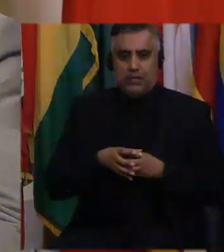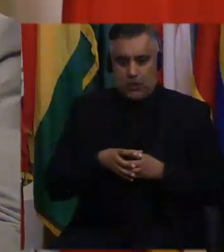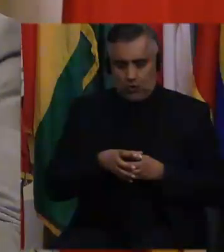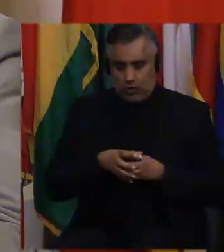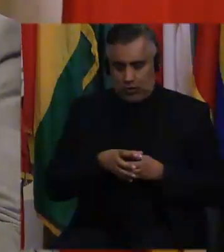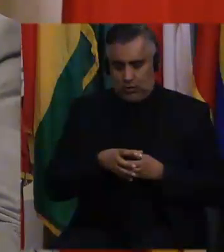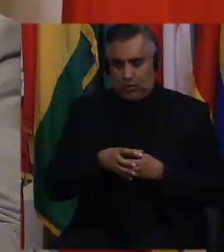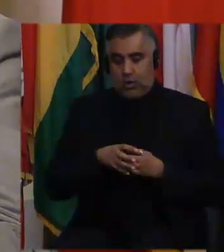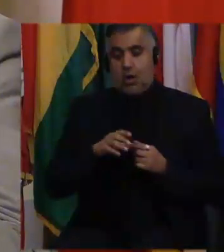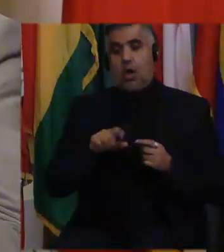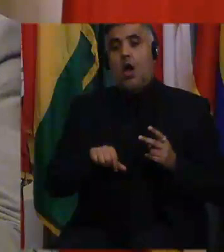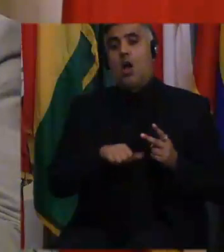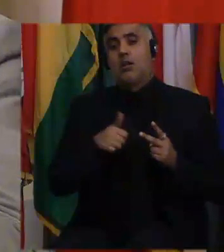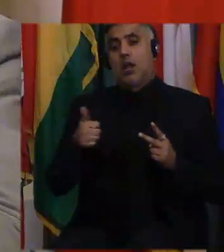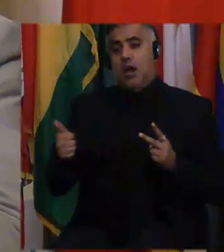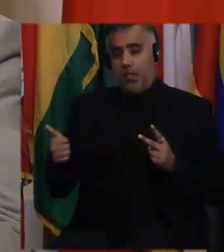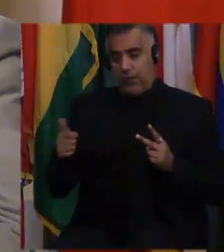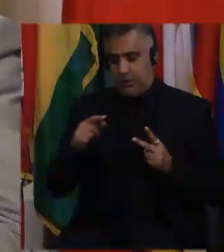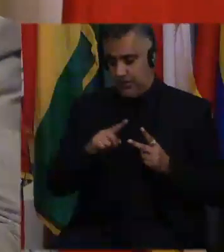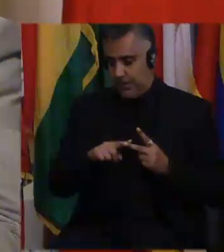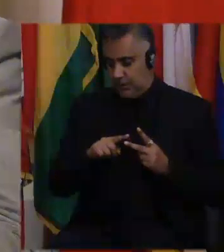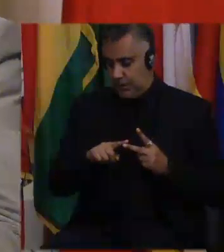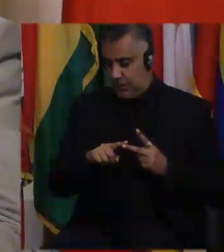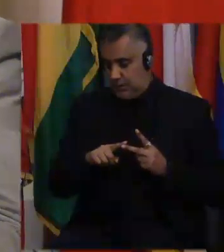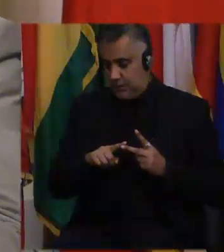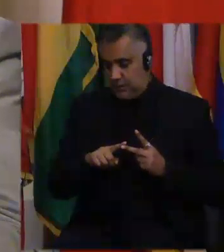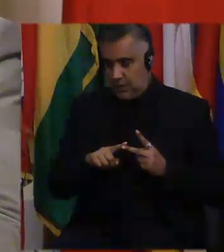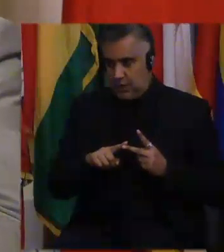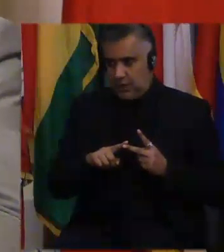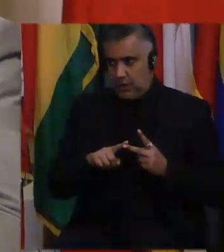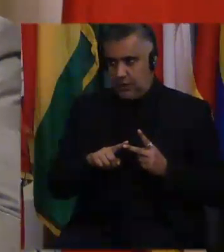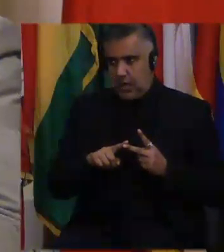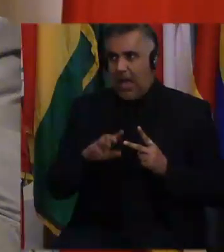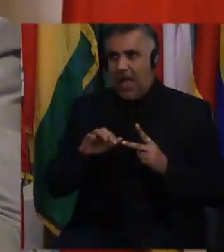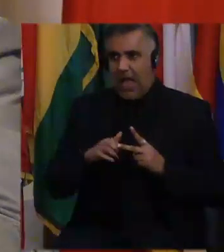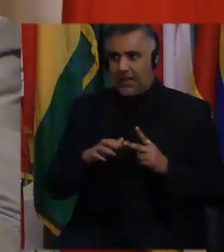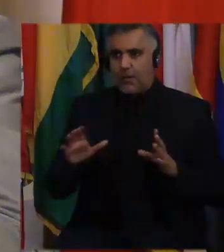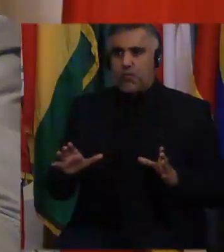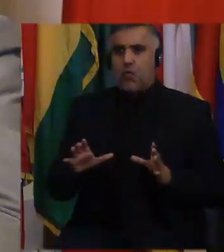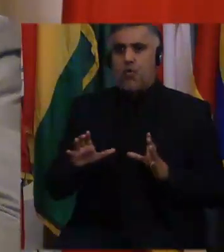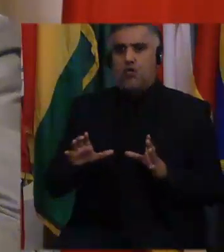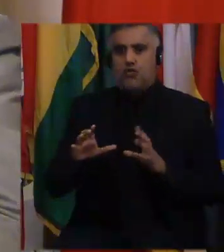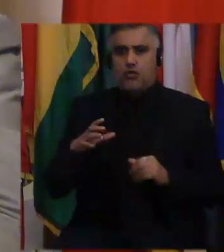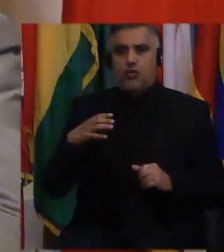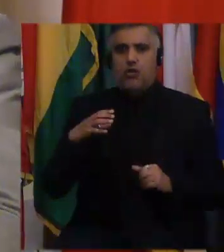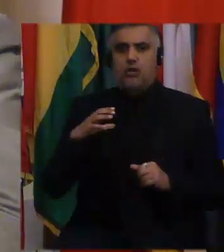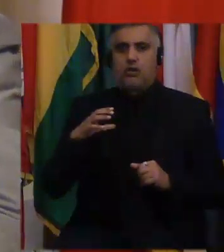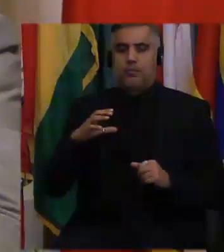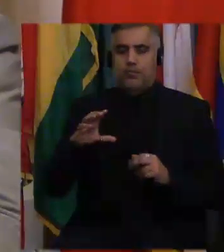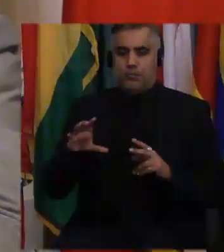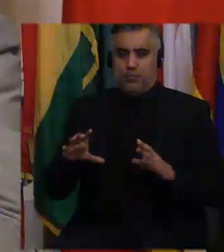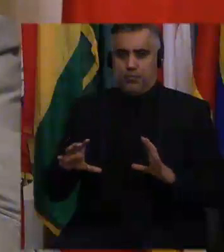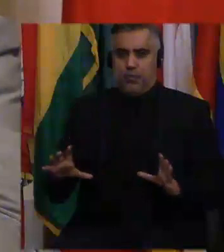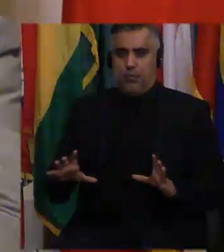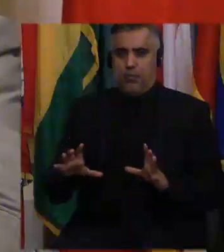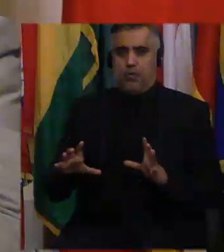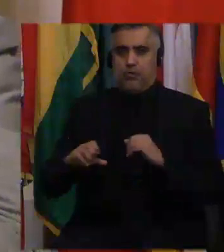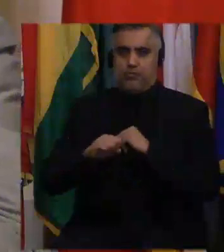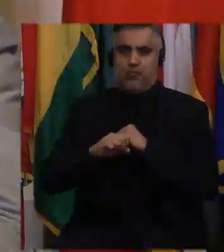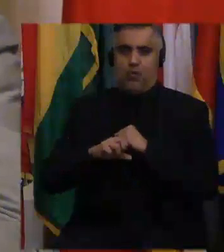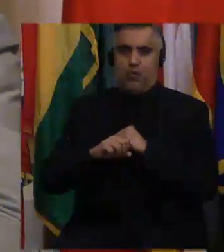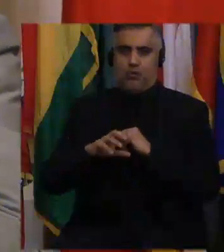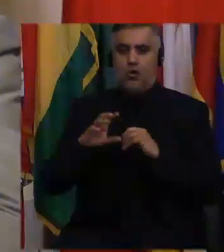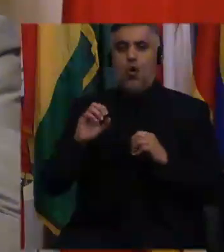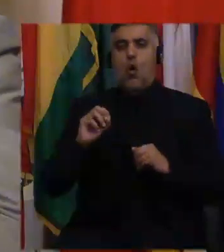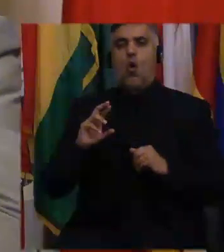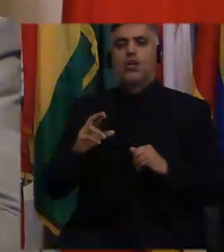Una otra dimensión tiene que ver con el carácter promocional. O sea, creo que las organizaciones pueden y deben ser un poco más